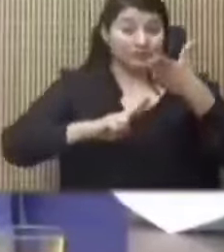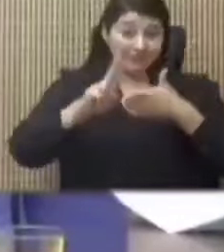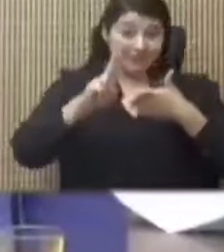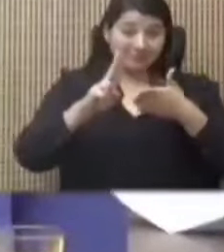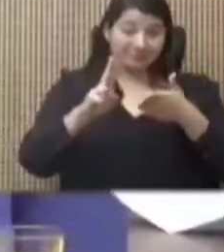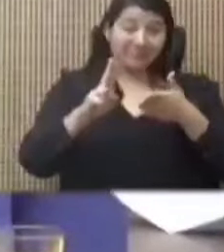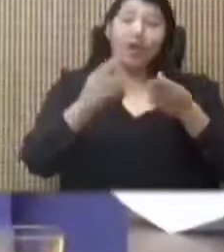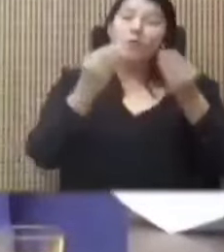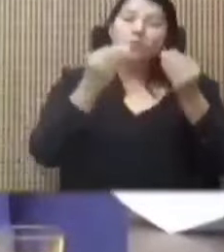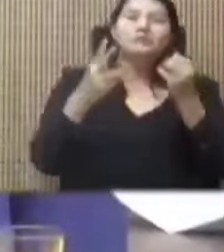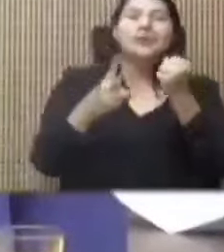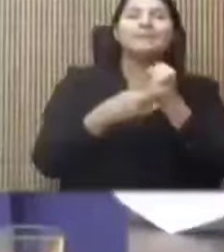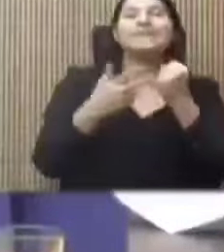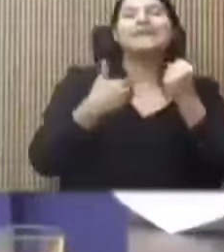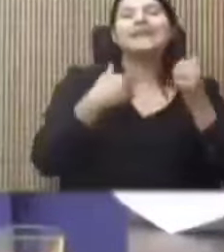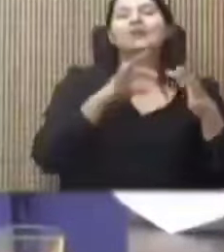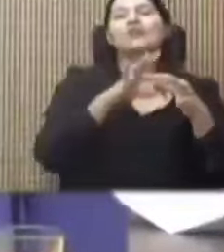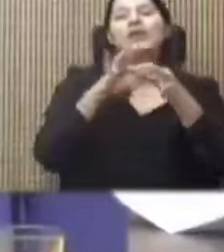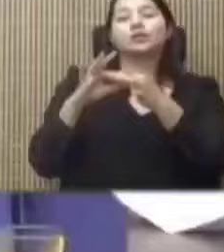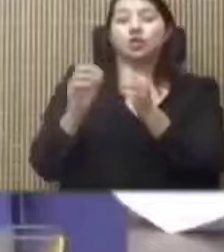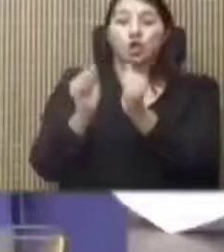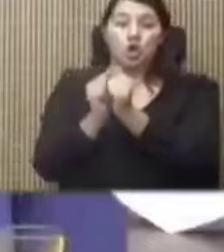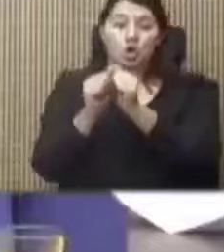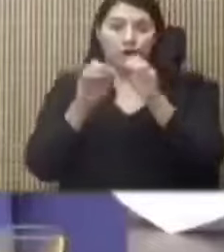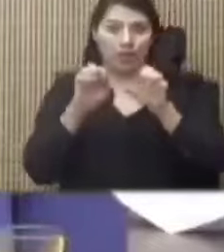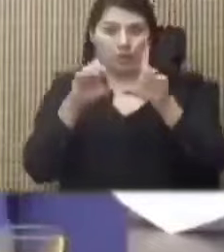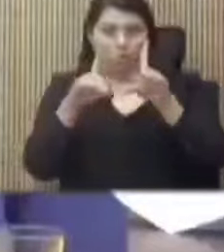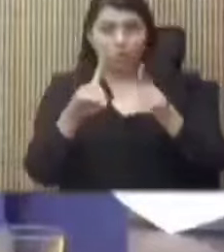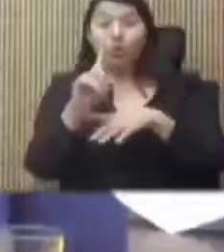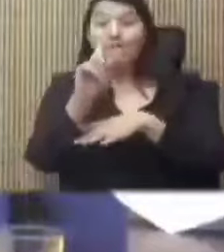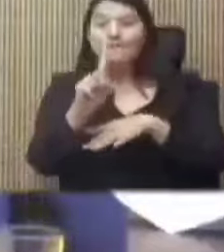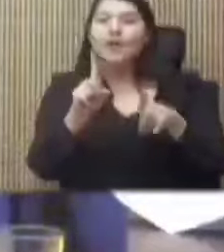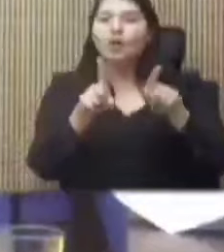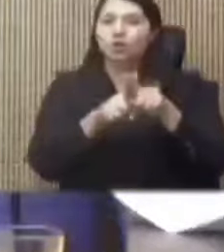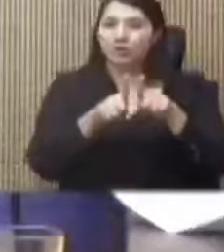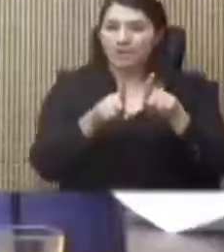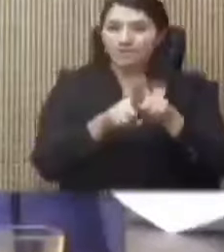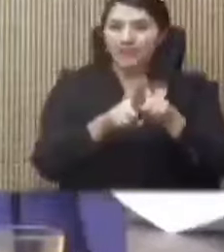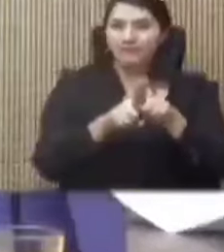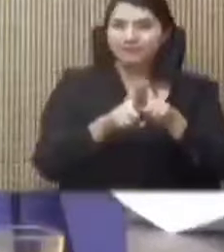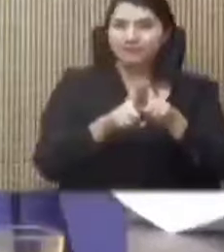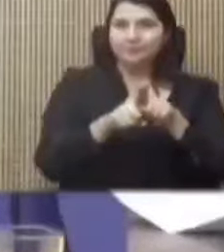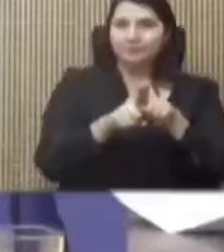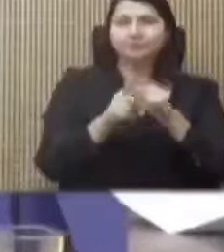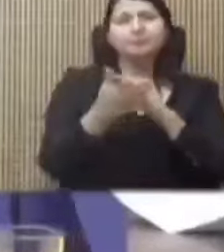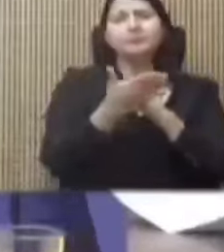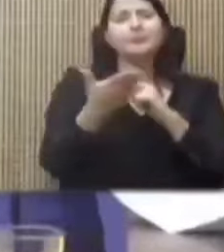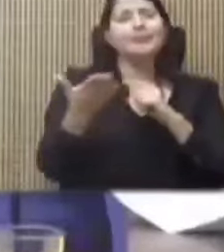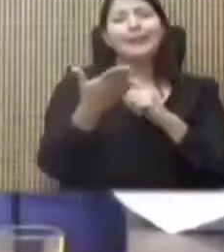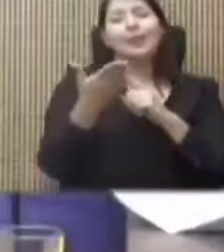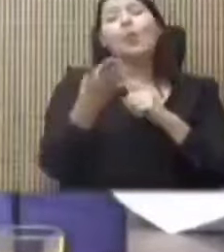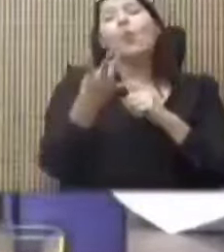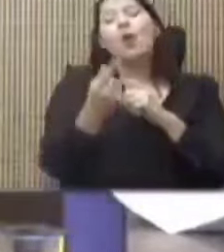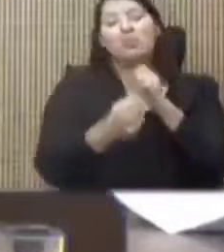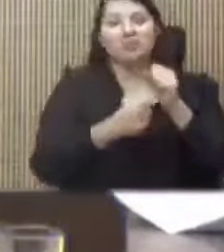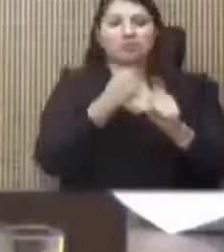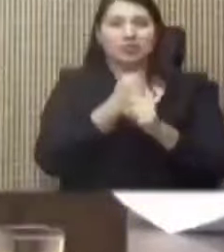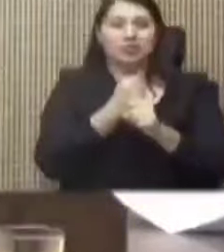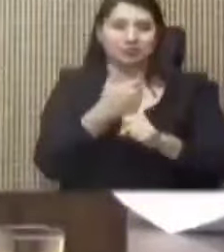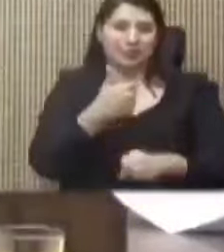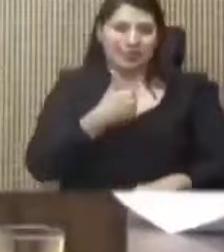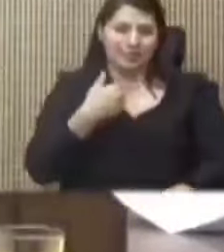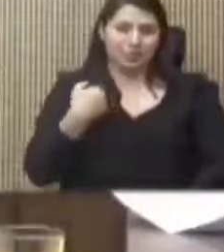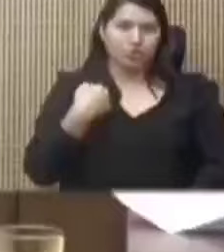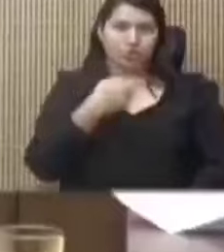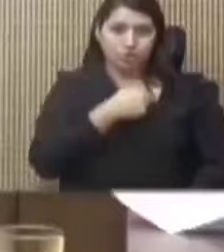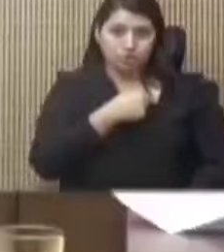la edad en la que uno está partiendo de, que no todos lo están haciendo, pero especialmente si se entra en